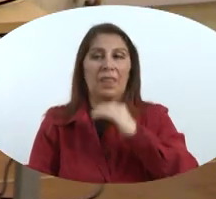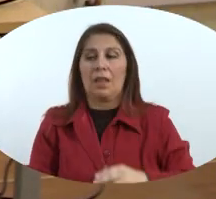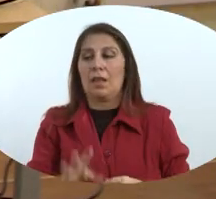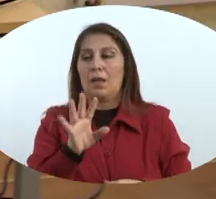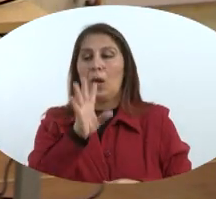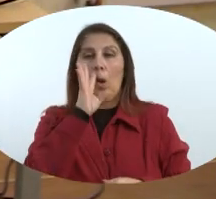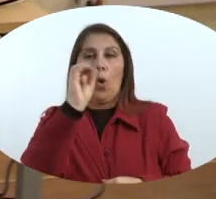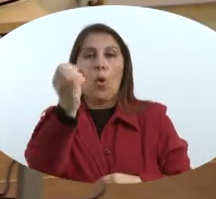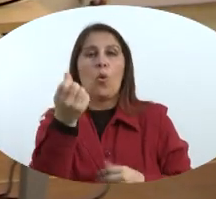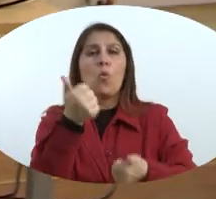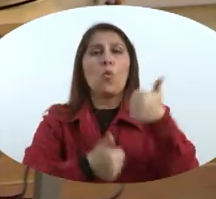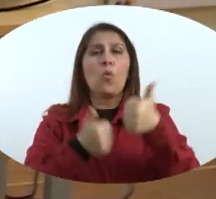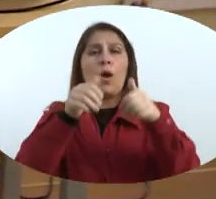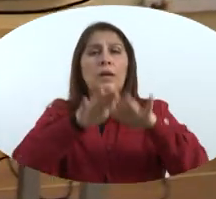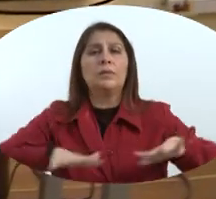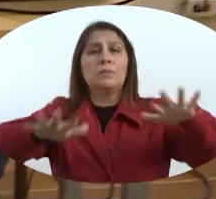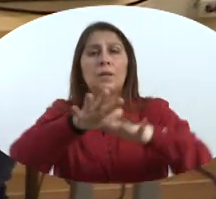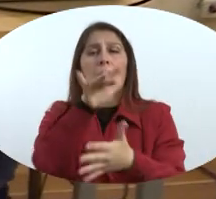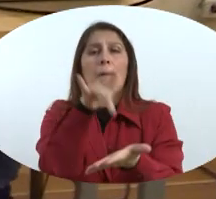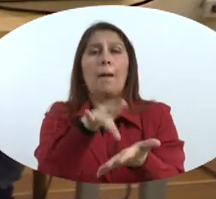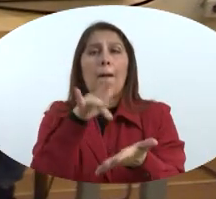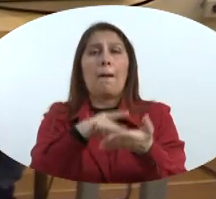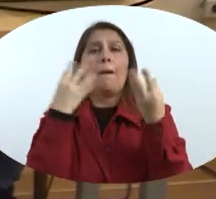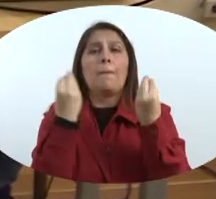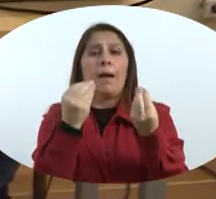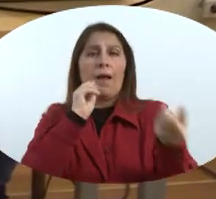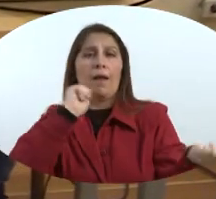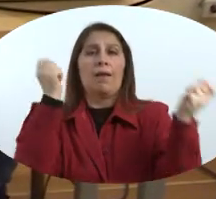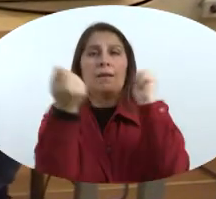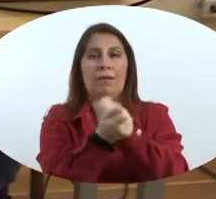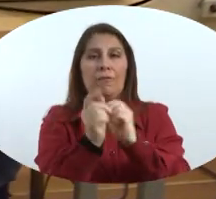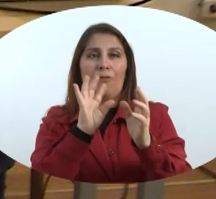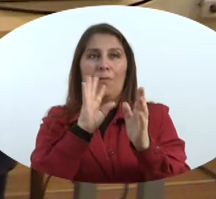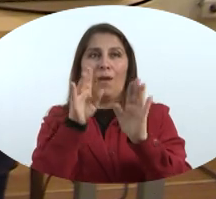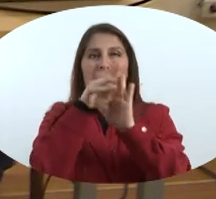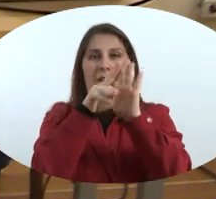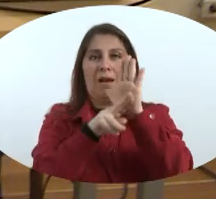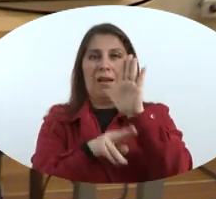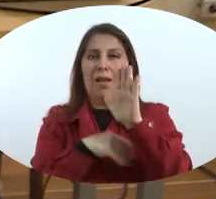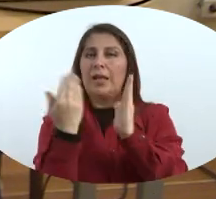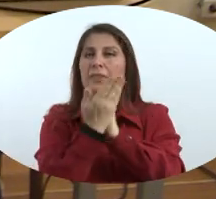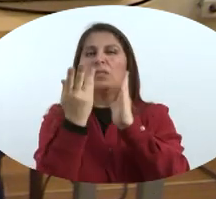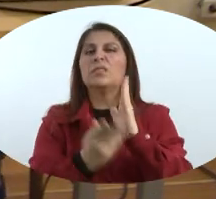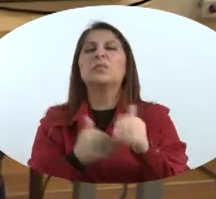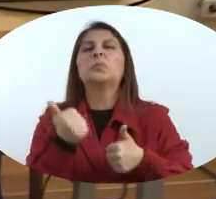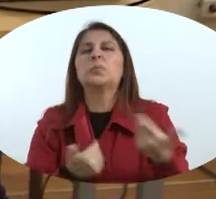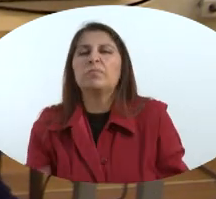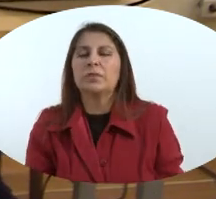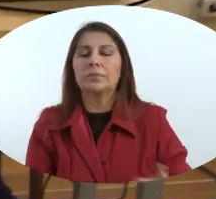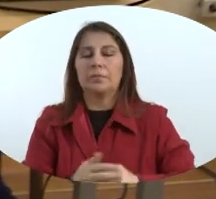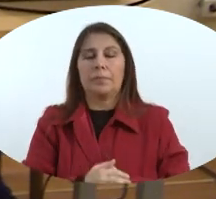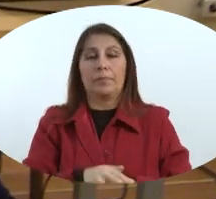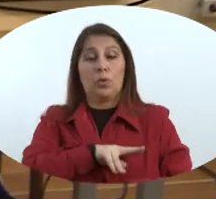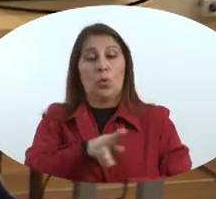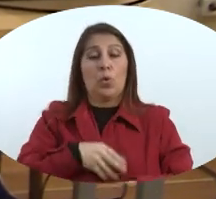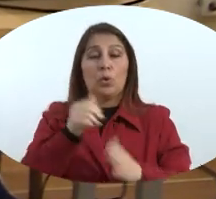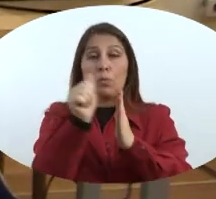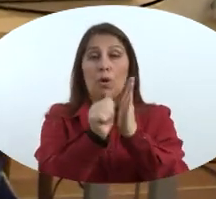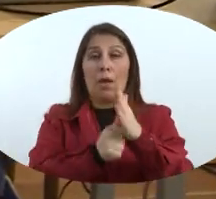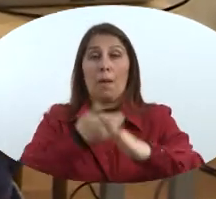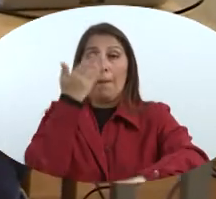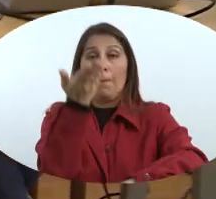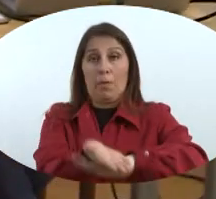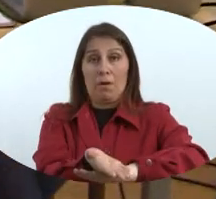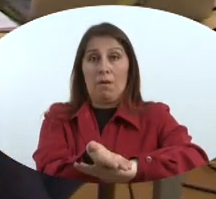bueno cuáles son los espacios de participación para las reformas al reglamento estudiantil la propuesta de nuestro